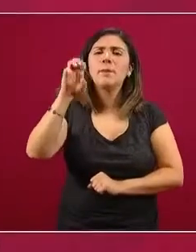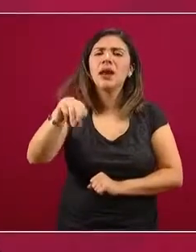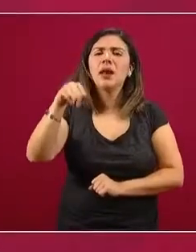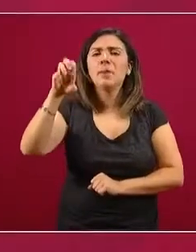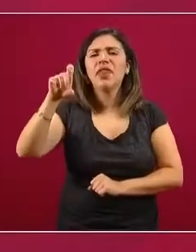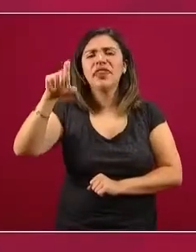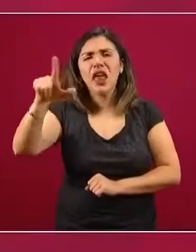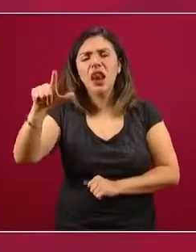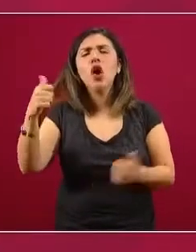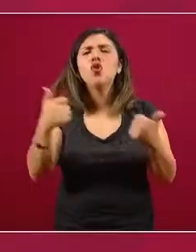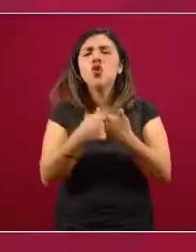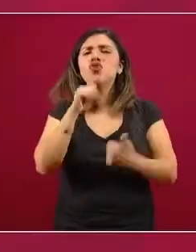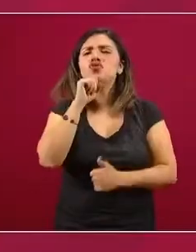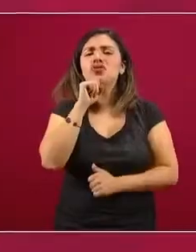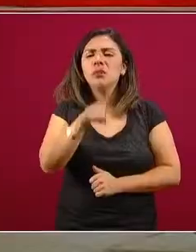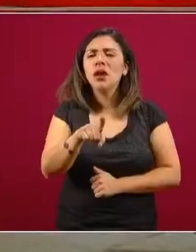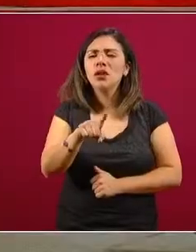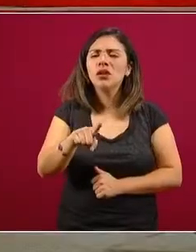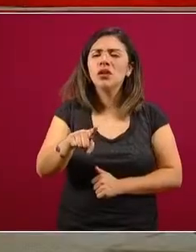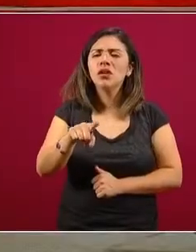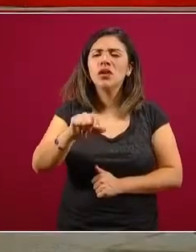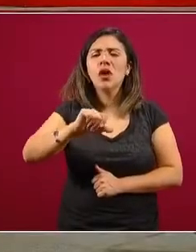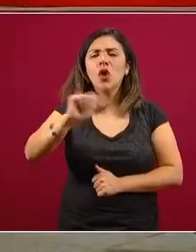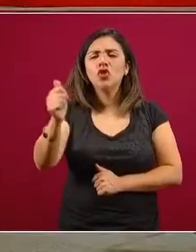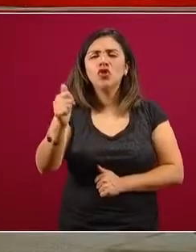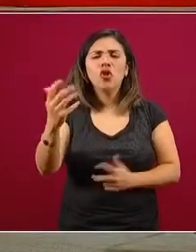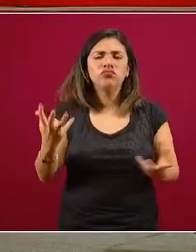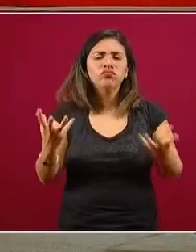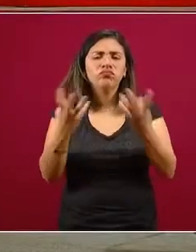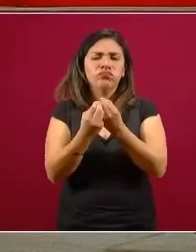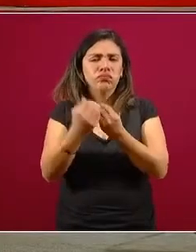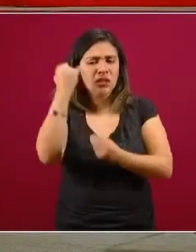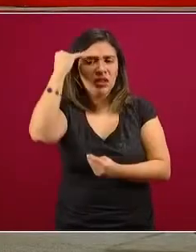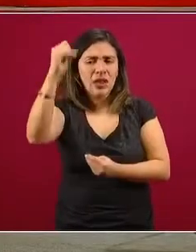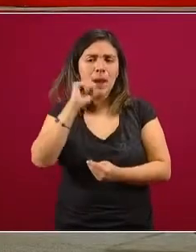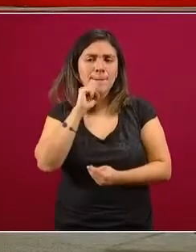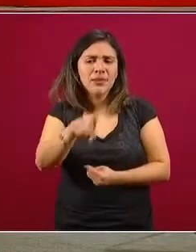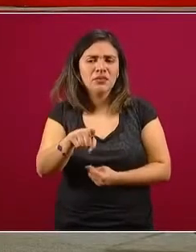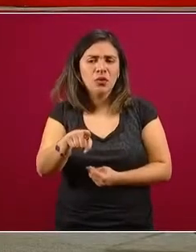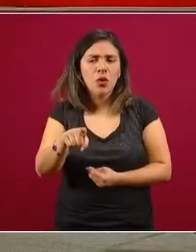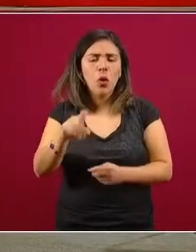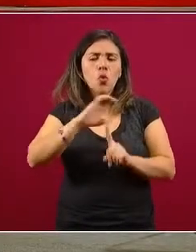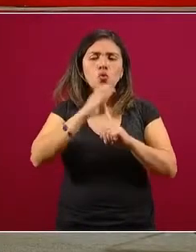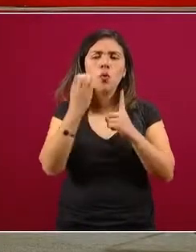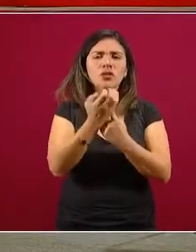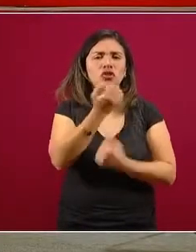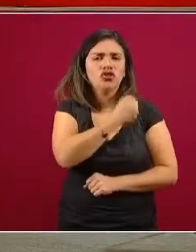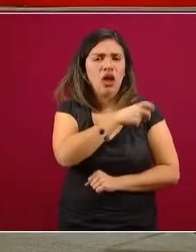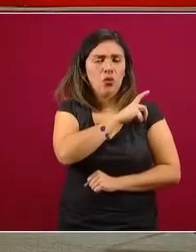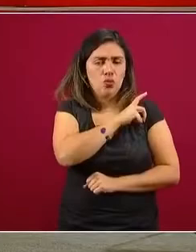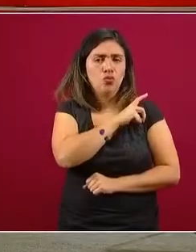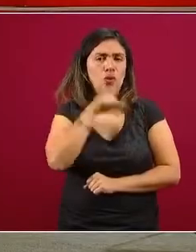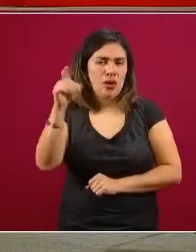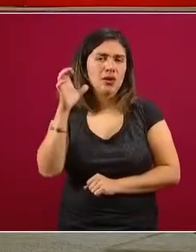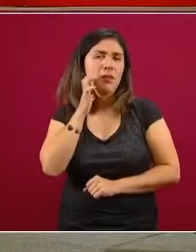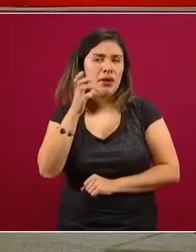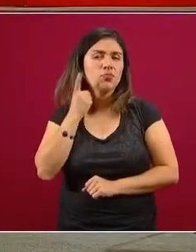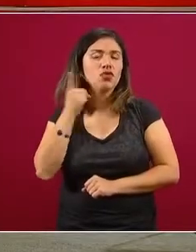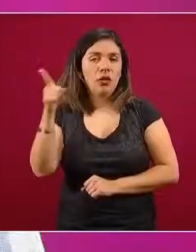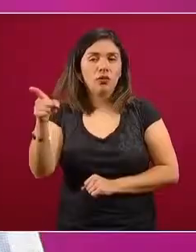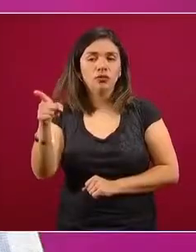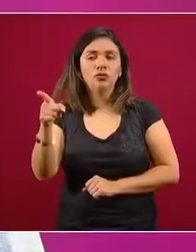junto con quien es partícipe de la Comisión de Salud de la Cámara de